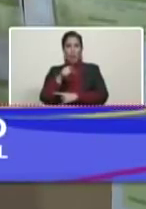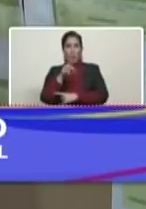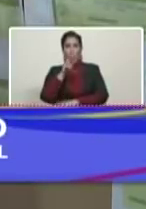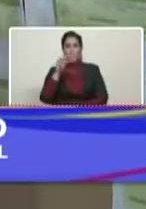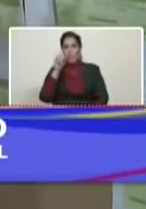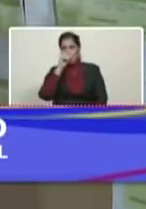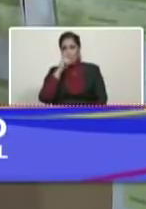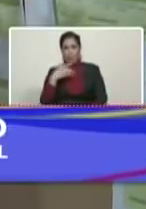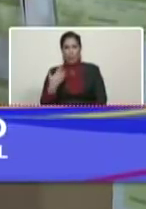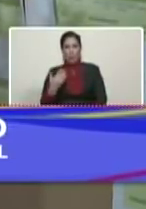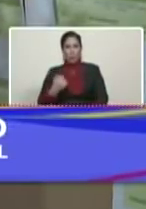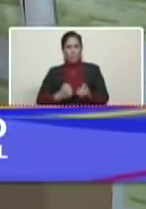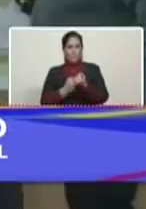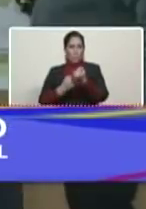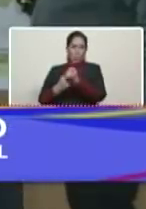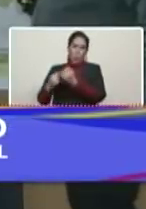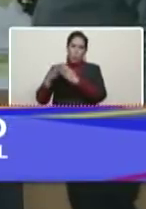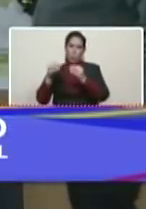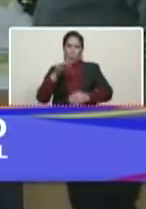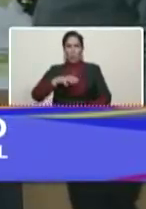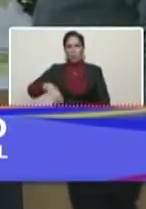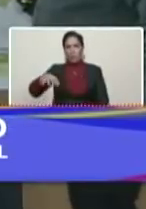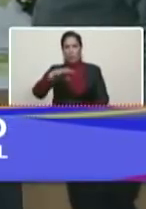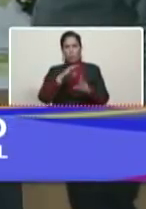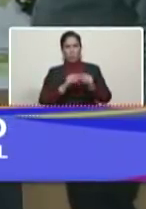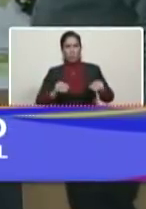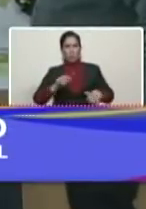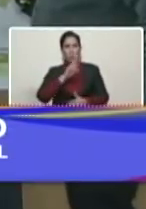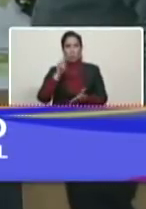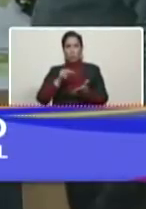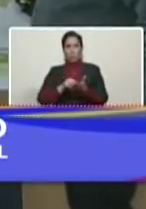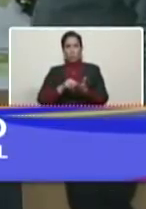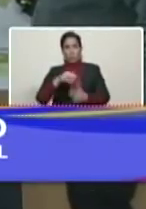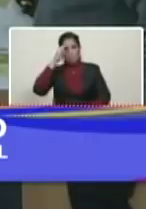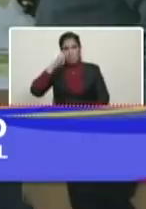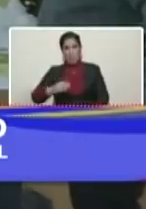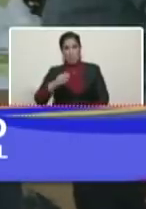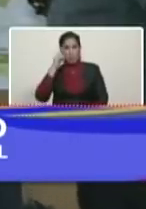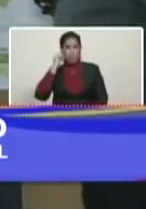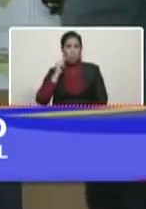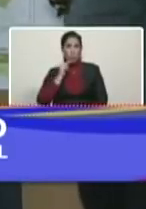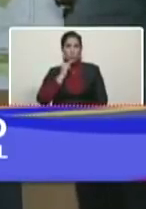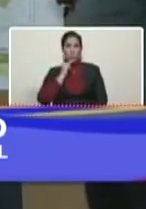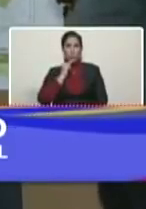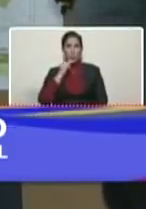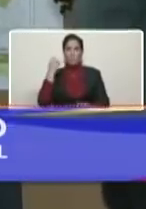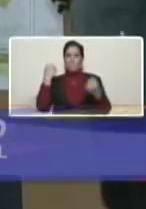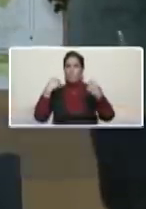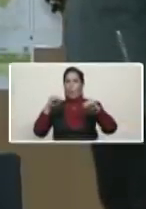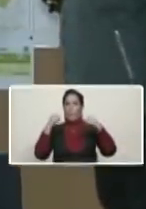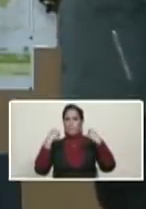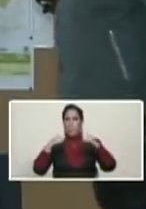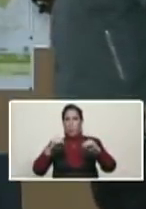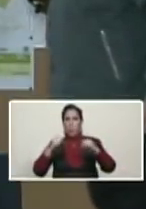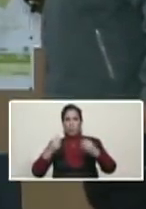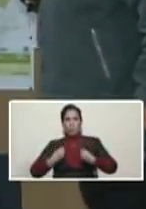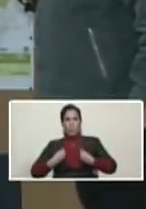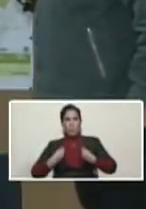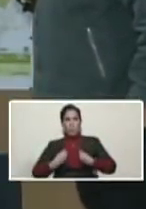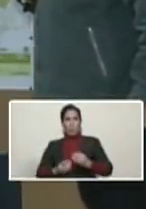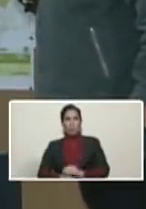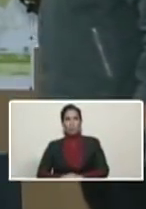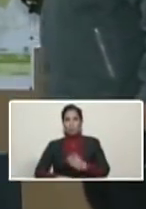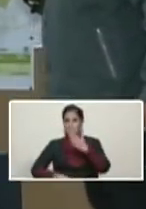todos los estados, desde todo el territorio nacional, a través del empleo de la milicia bolivariana, con su preparación debida, vamos entonces